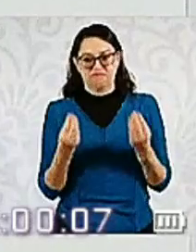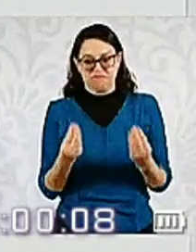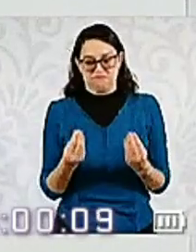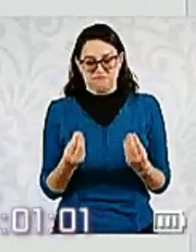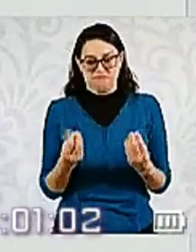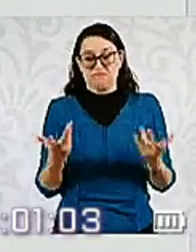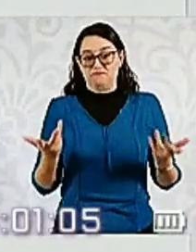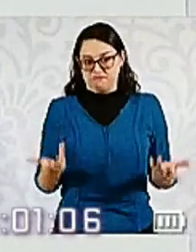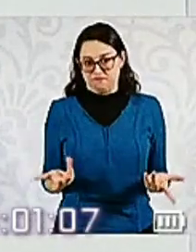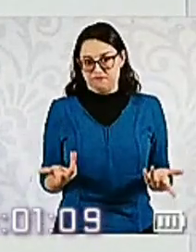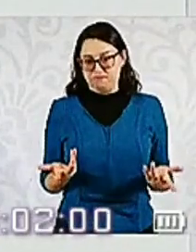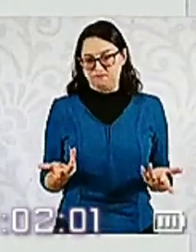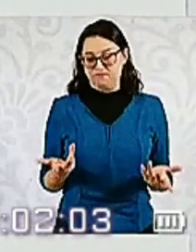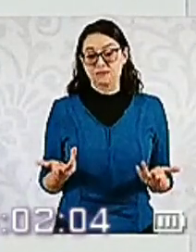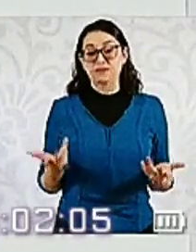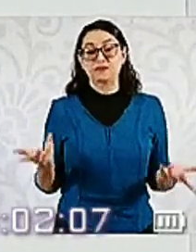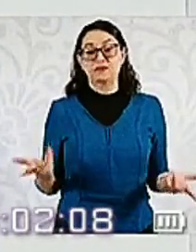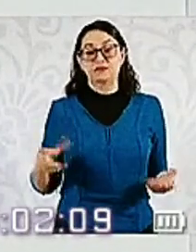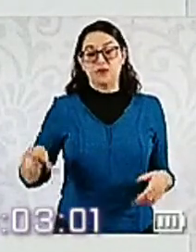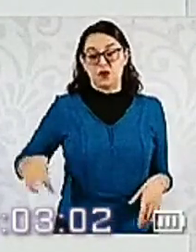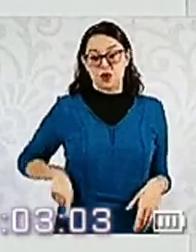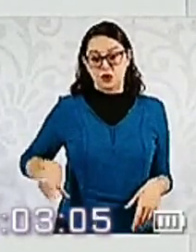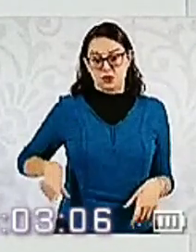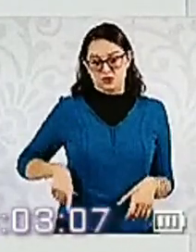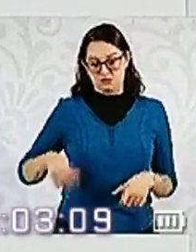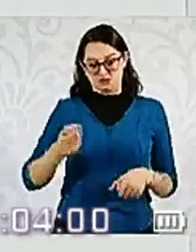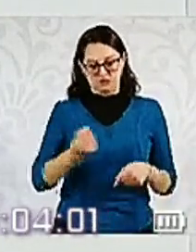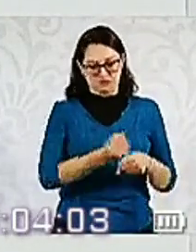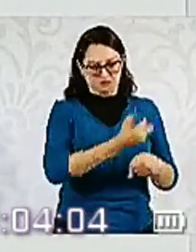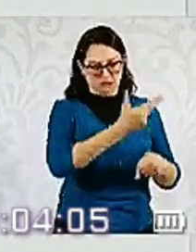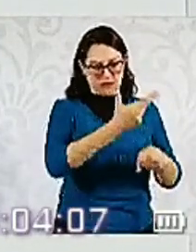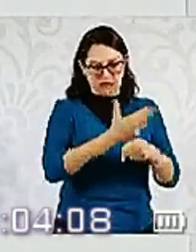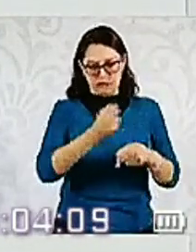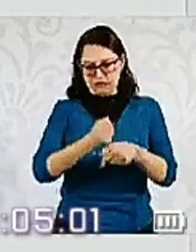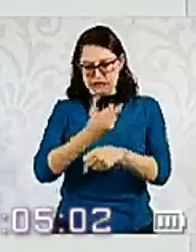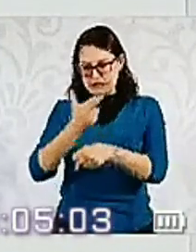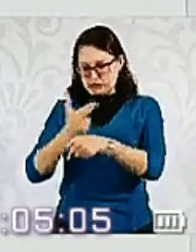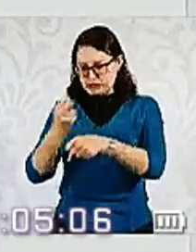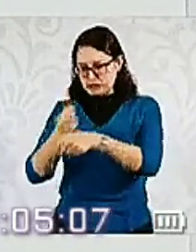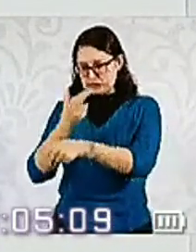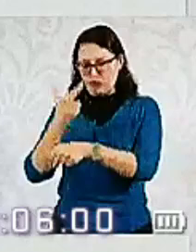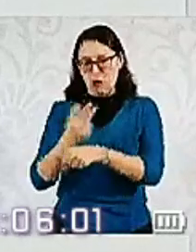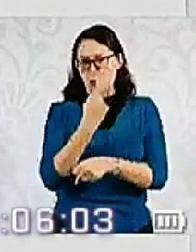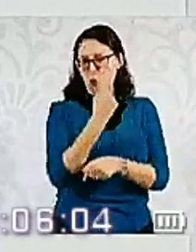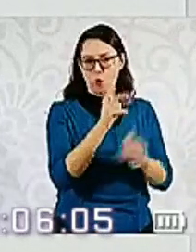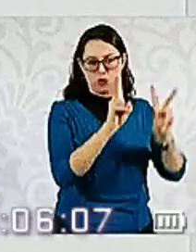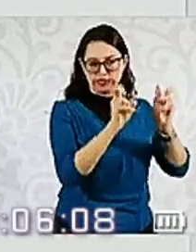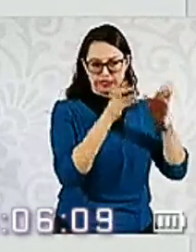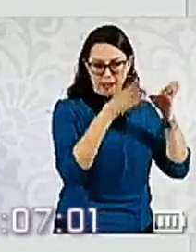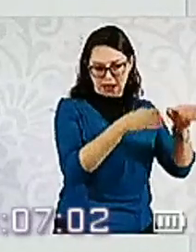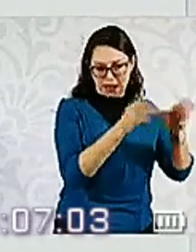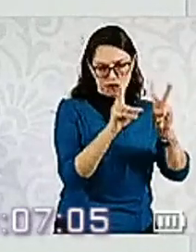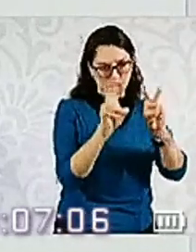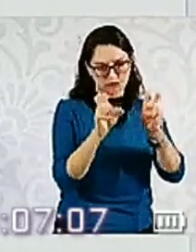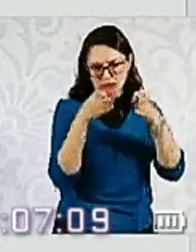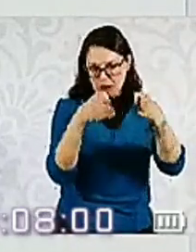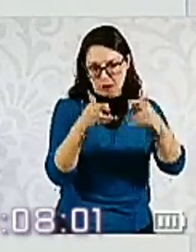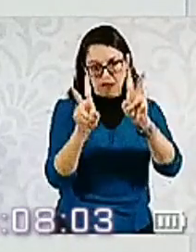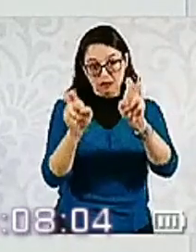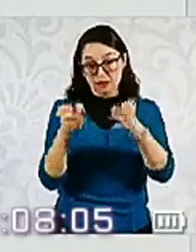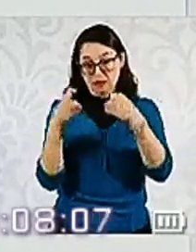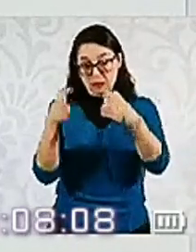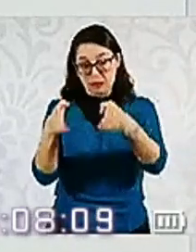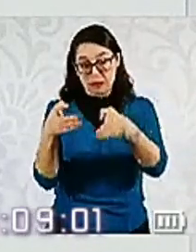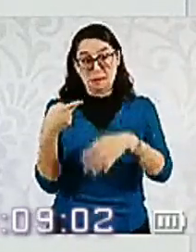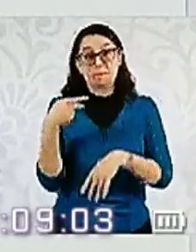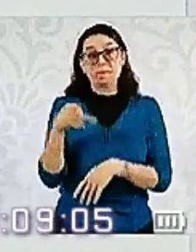pocas secretarías que son transversales. ¿Qué quiere decir eso? Son secretarías que están vinculadas absolutamente con todas las